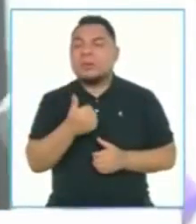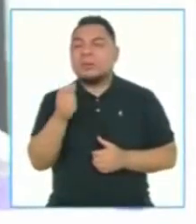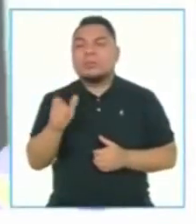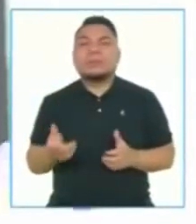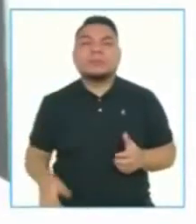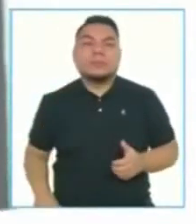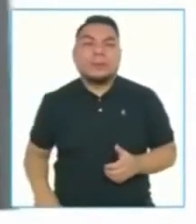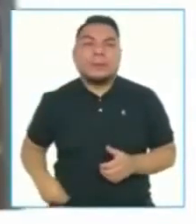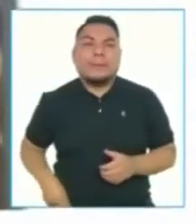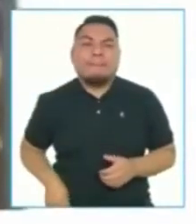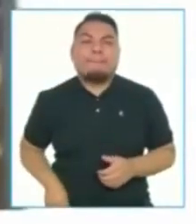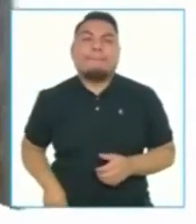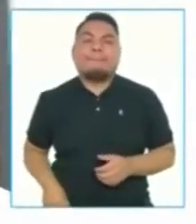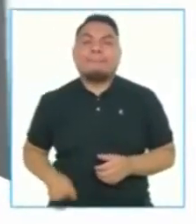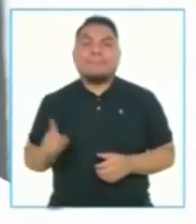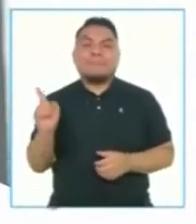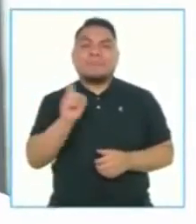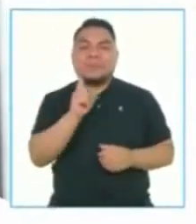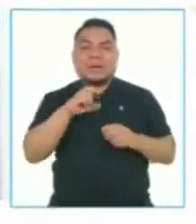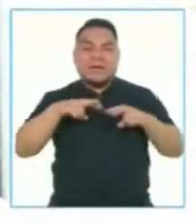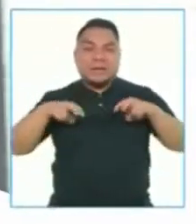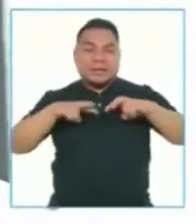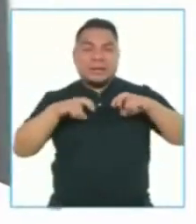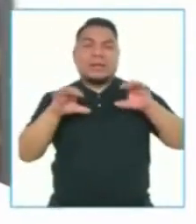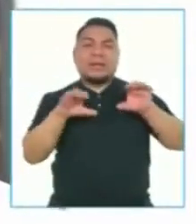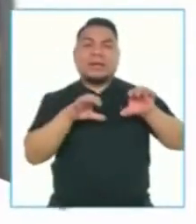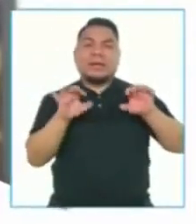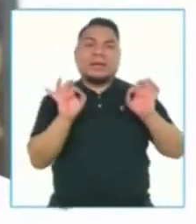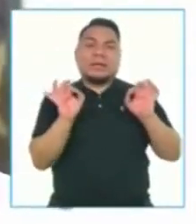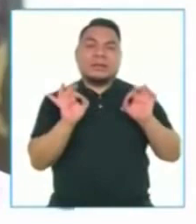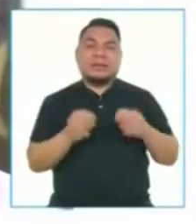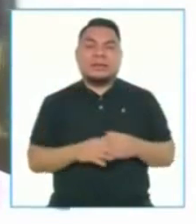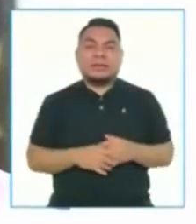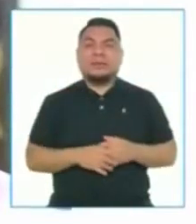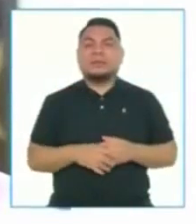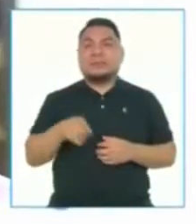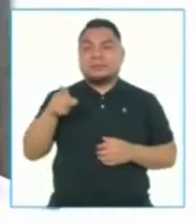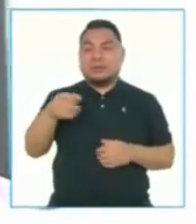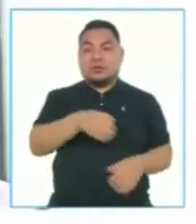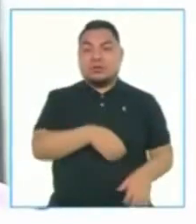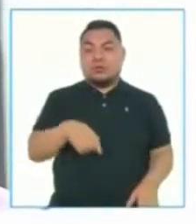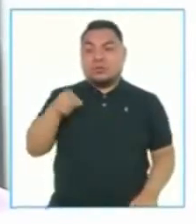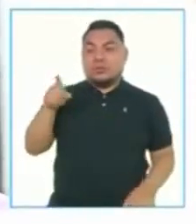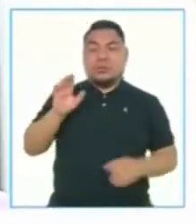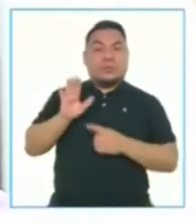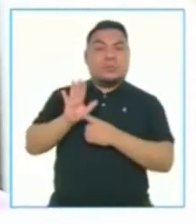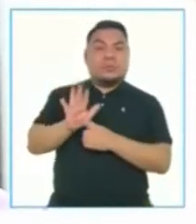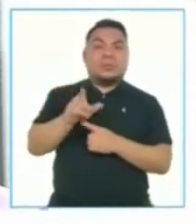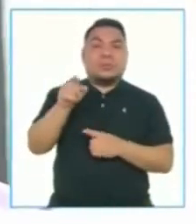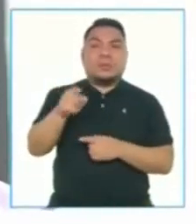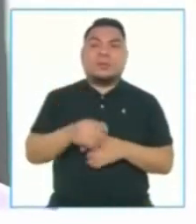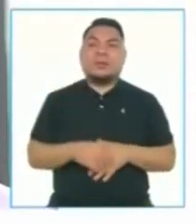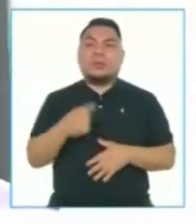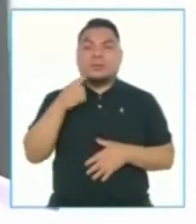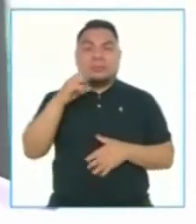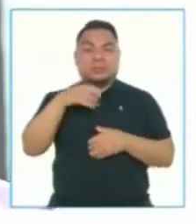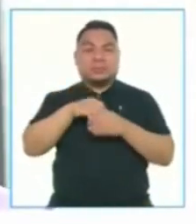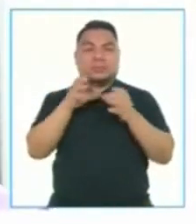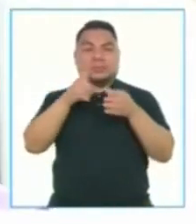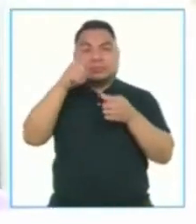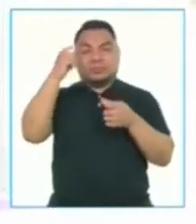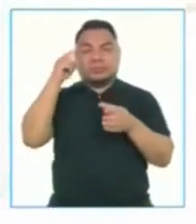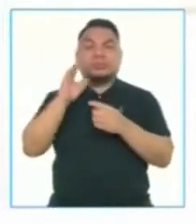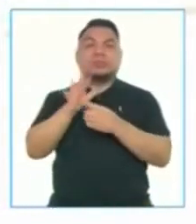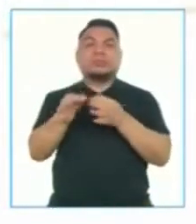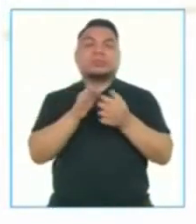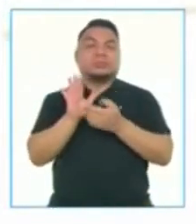para que ocupe ese lugar? No hemos hecho ese análisis, creo que los fundamentos que la congresista ha presentado al partido son